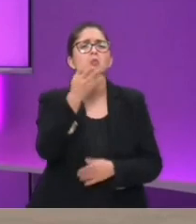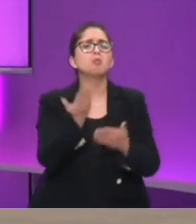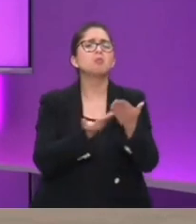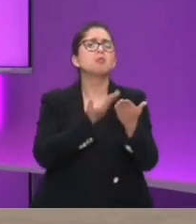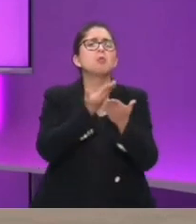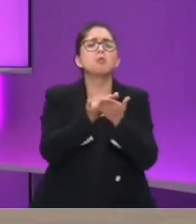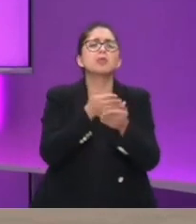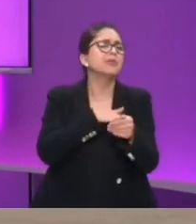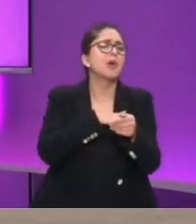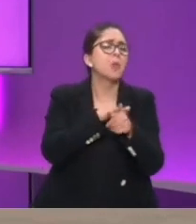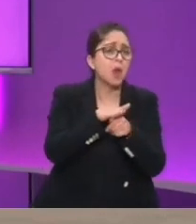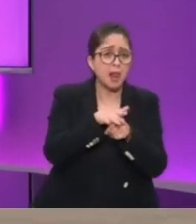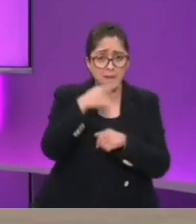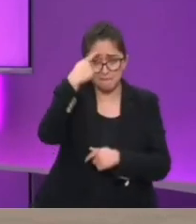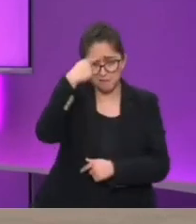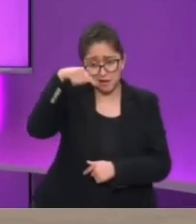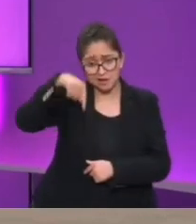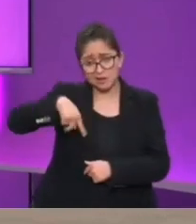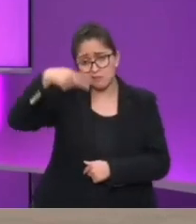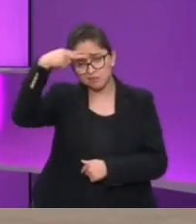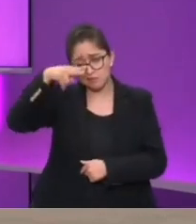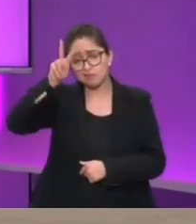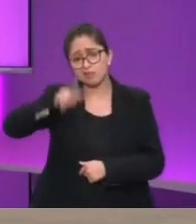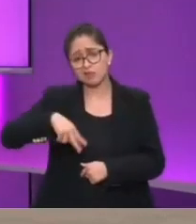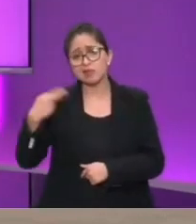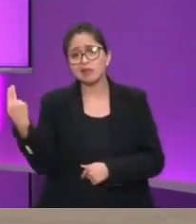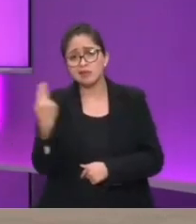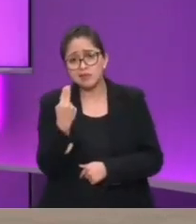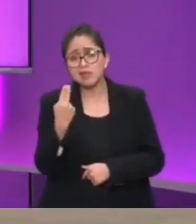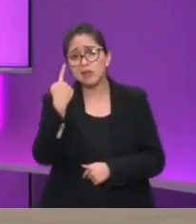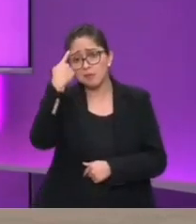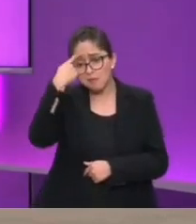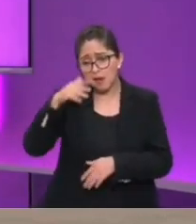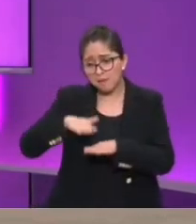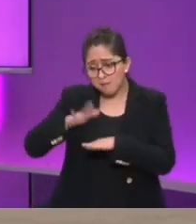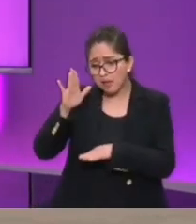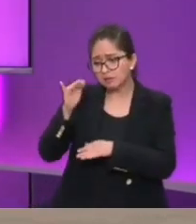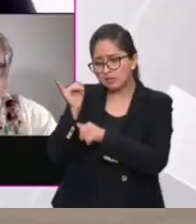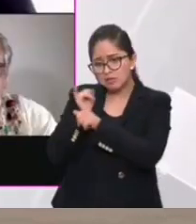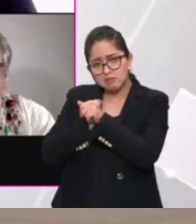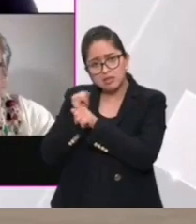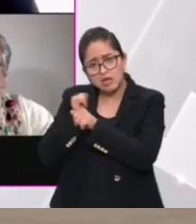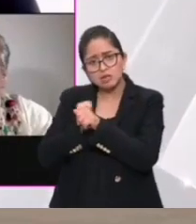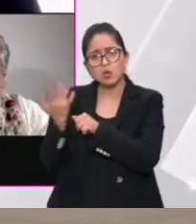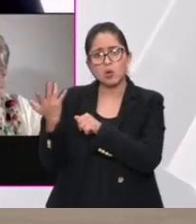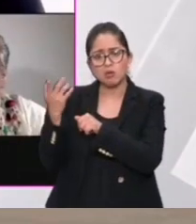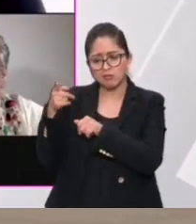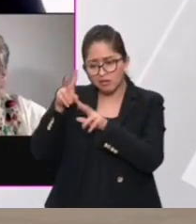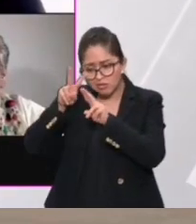no se le ha dado la atención que requiere a la investigación y al desarrollo de la misma?